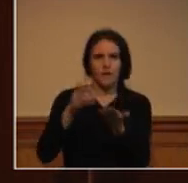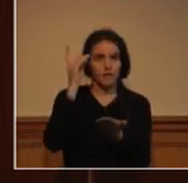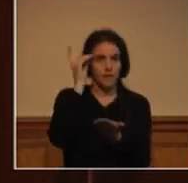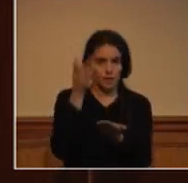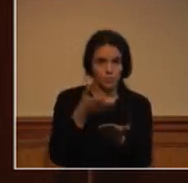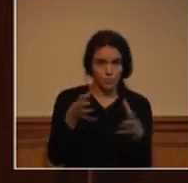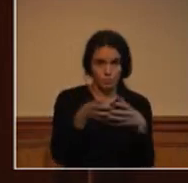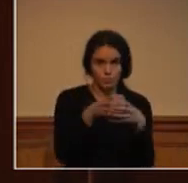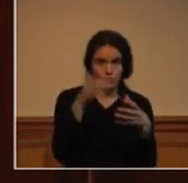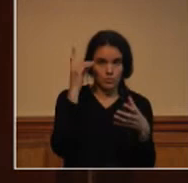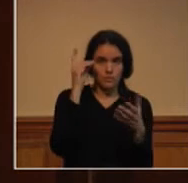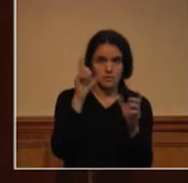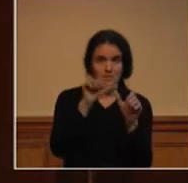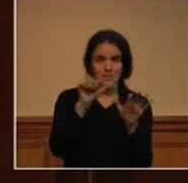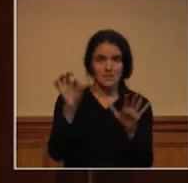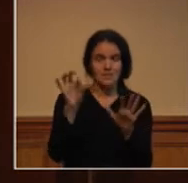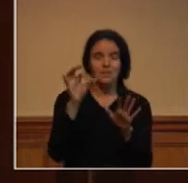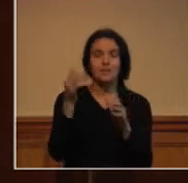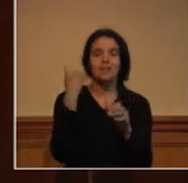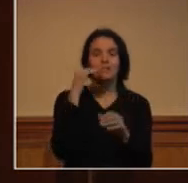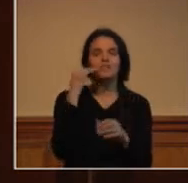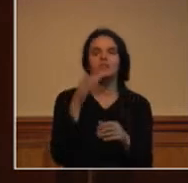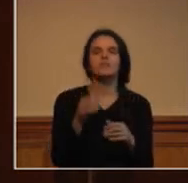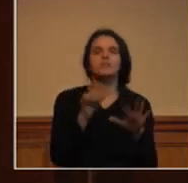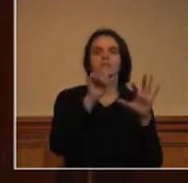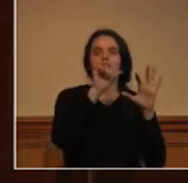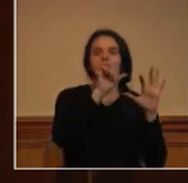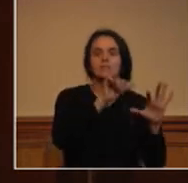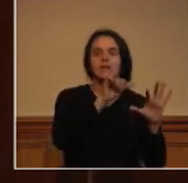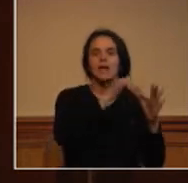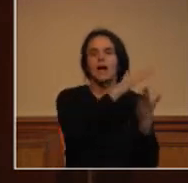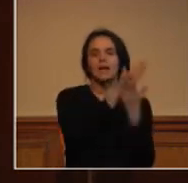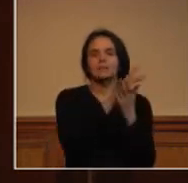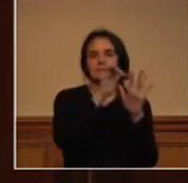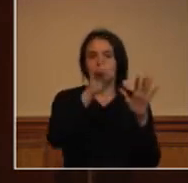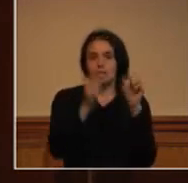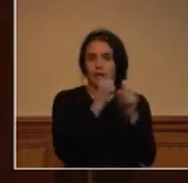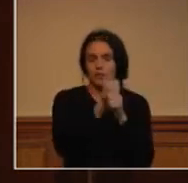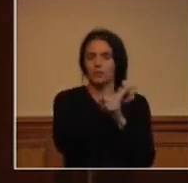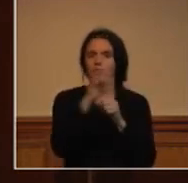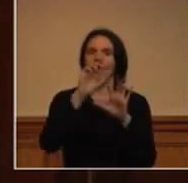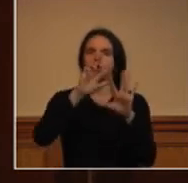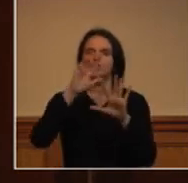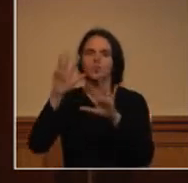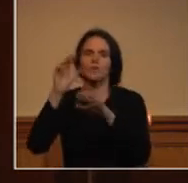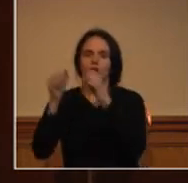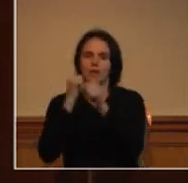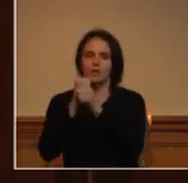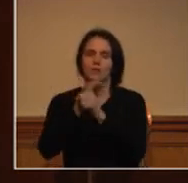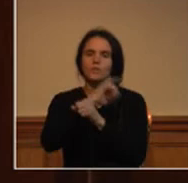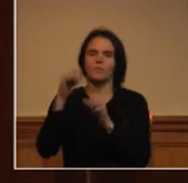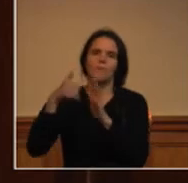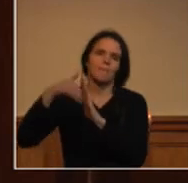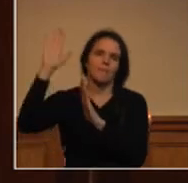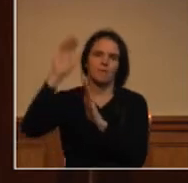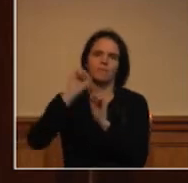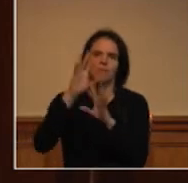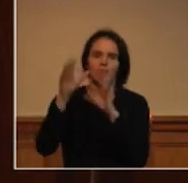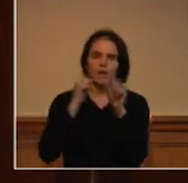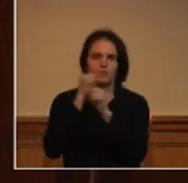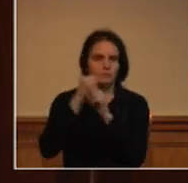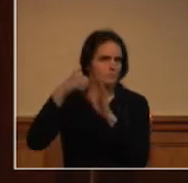síndrome de Down, divididos en grupos de 6 a 7 años, 8, 9 y mayores de 10